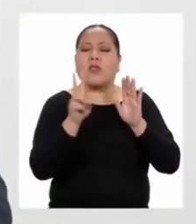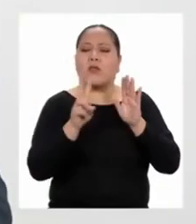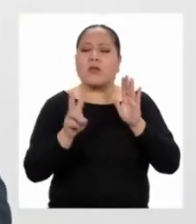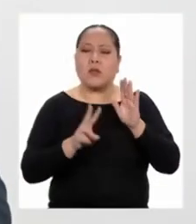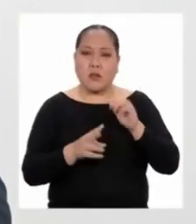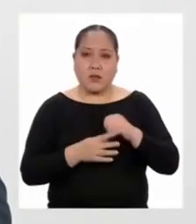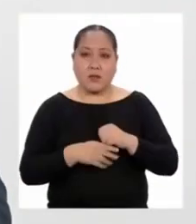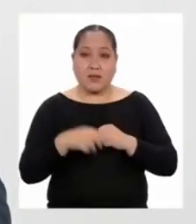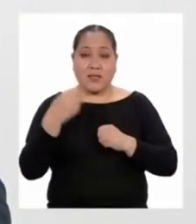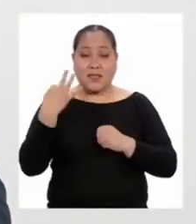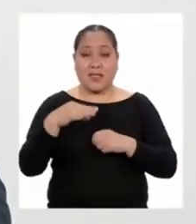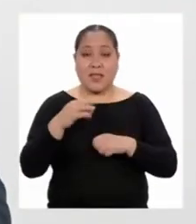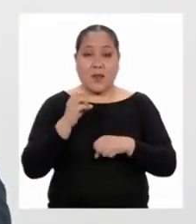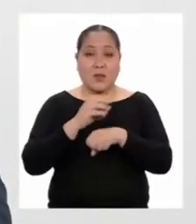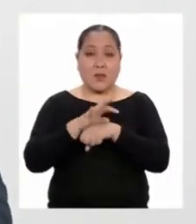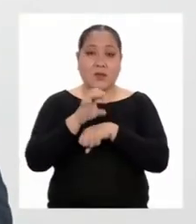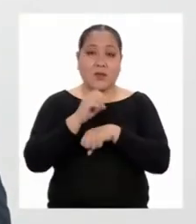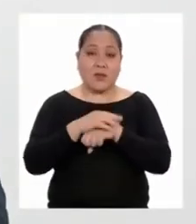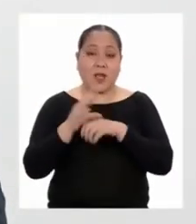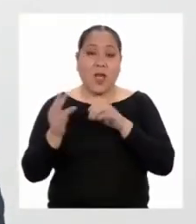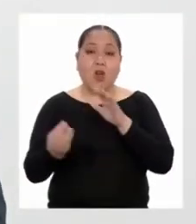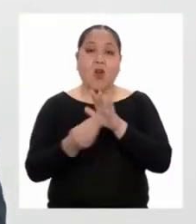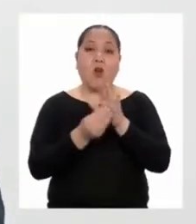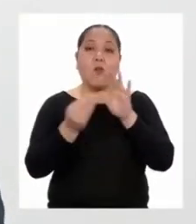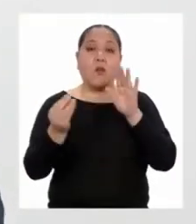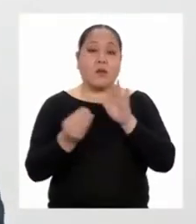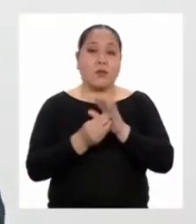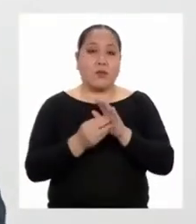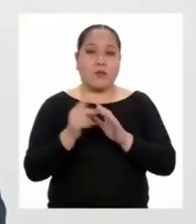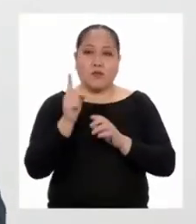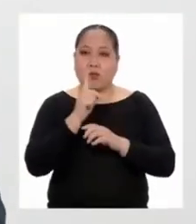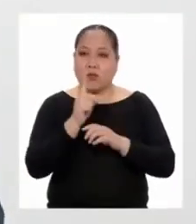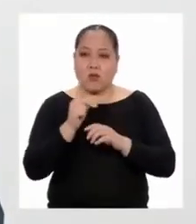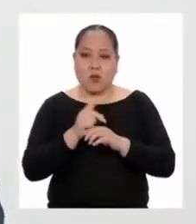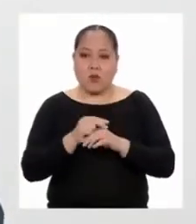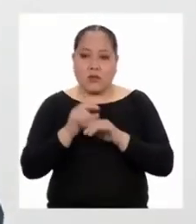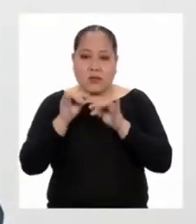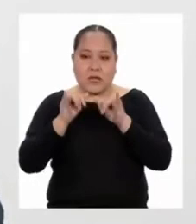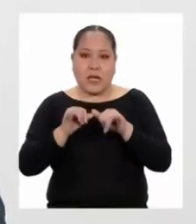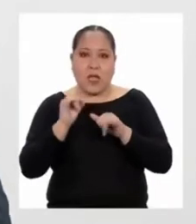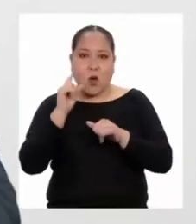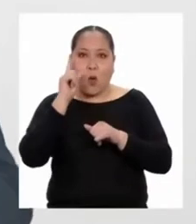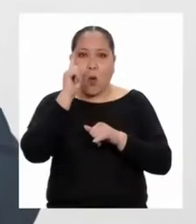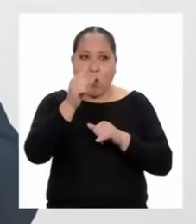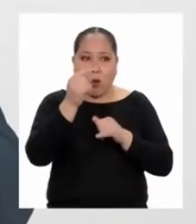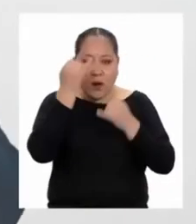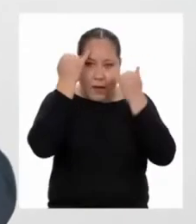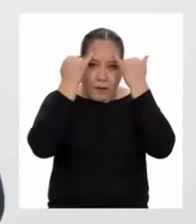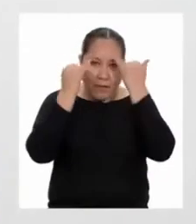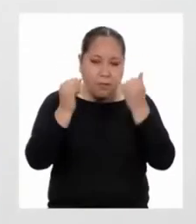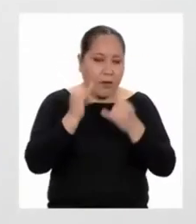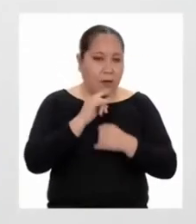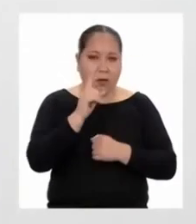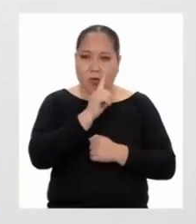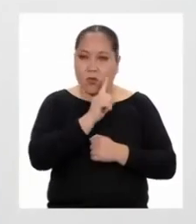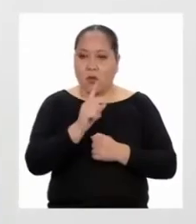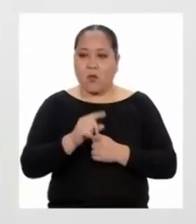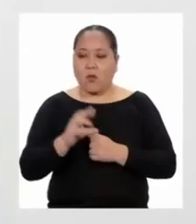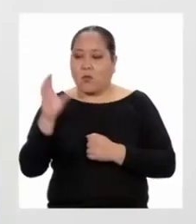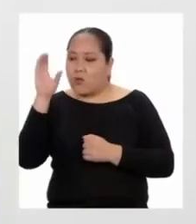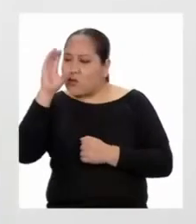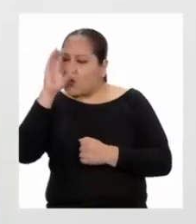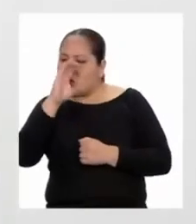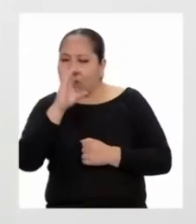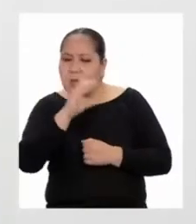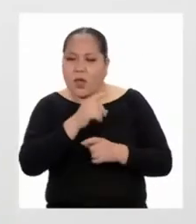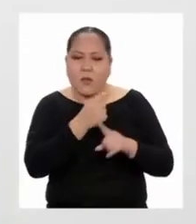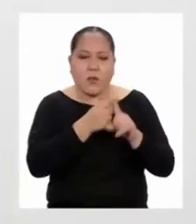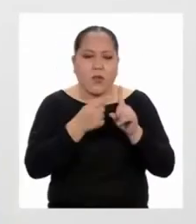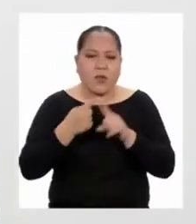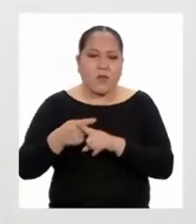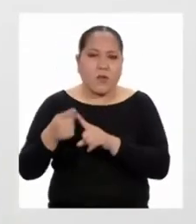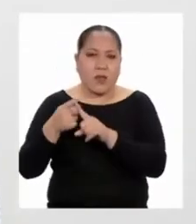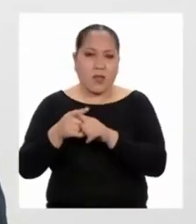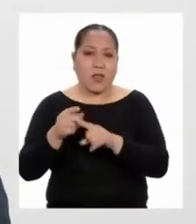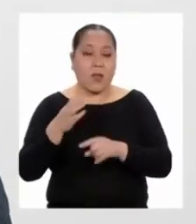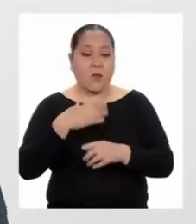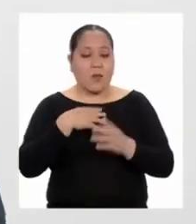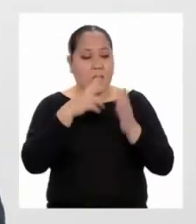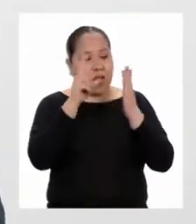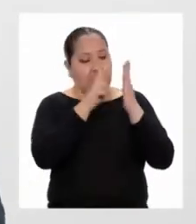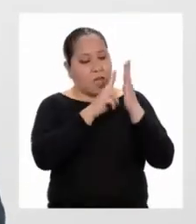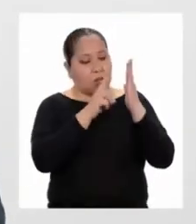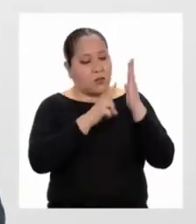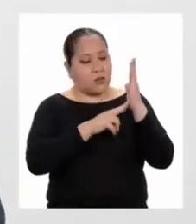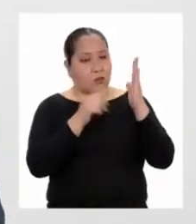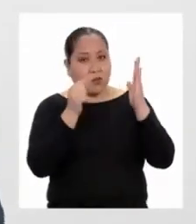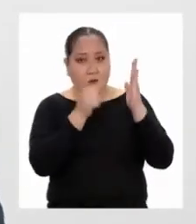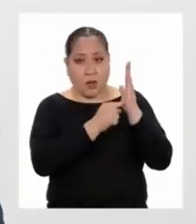es aconsejable complementar. No nos quedemos con un solo insumo, sino busquemos más variedad. Mi lectura